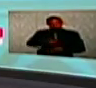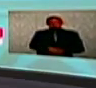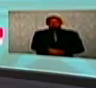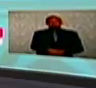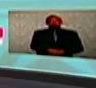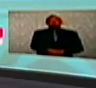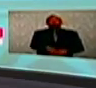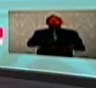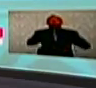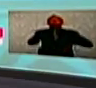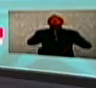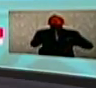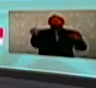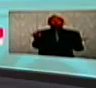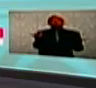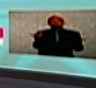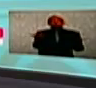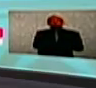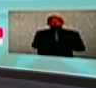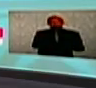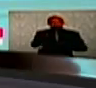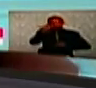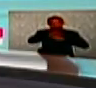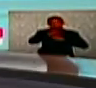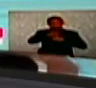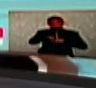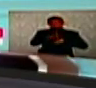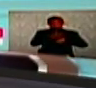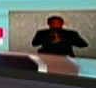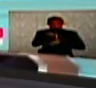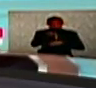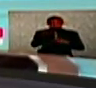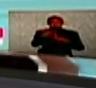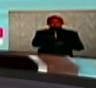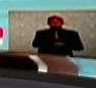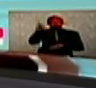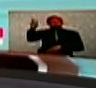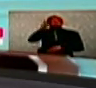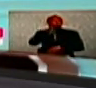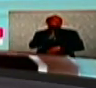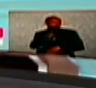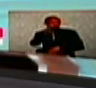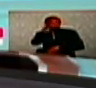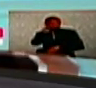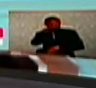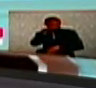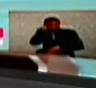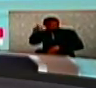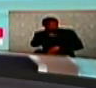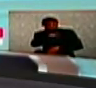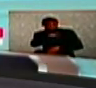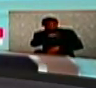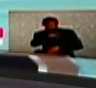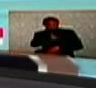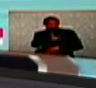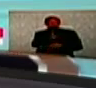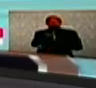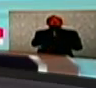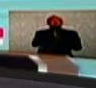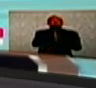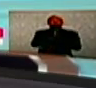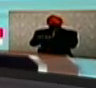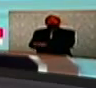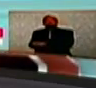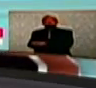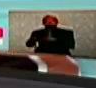señora Sansores. Pero Alejandro, a lo largo de sus participaciones, al final ya no lo utilizó tanto, decía, ante la ofensa